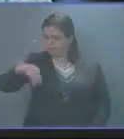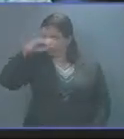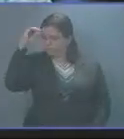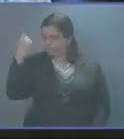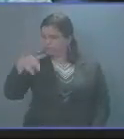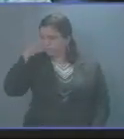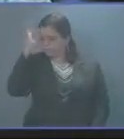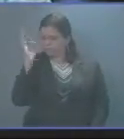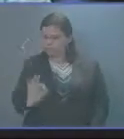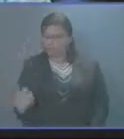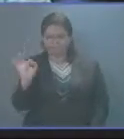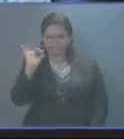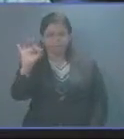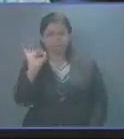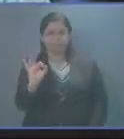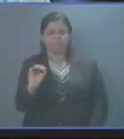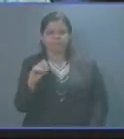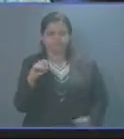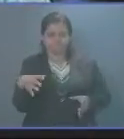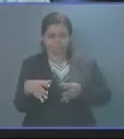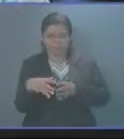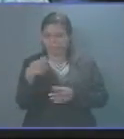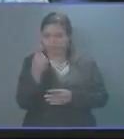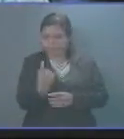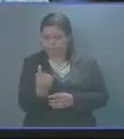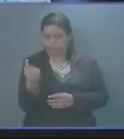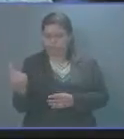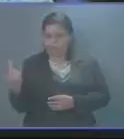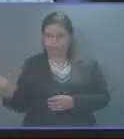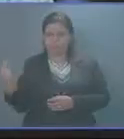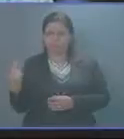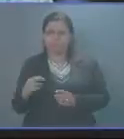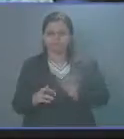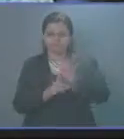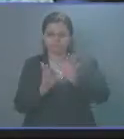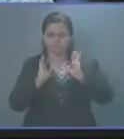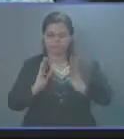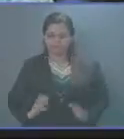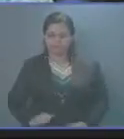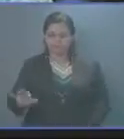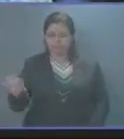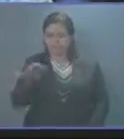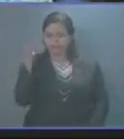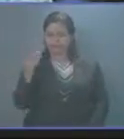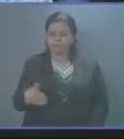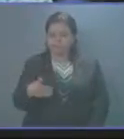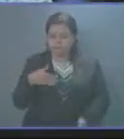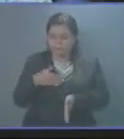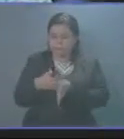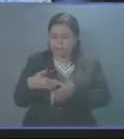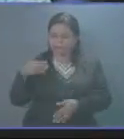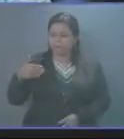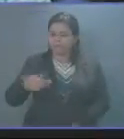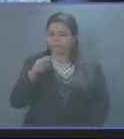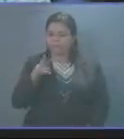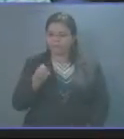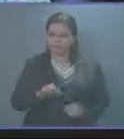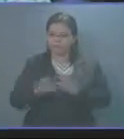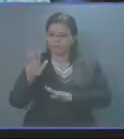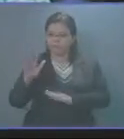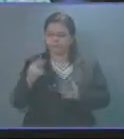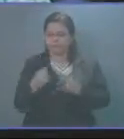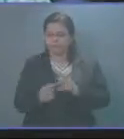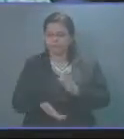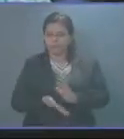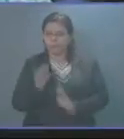al frente de tan distinguida delegación diplomática desde el año 2015, apoyando solidariamente a